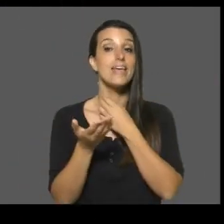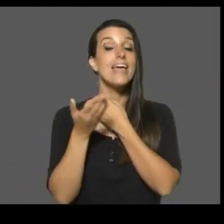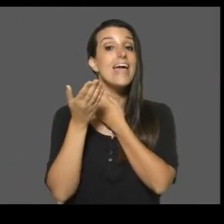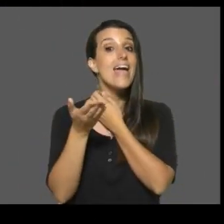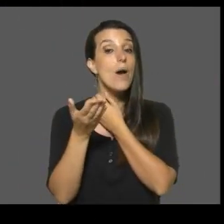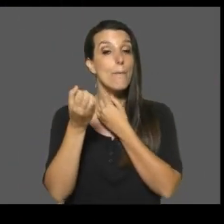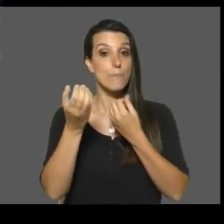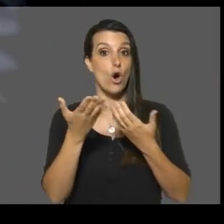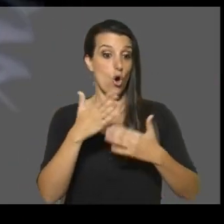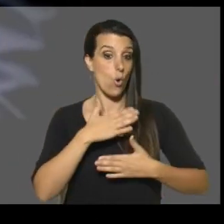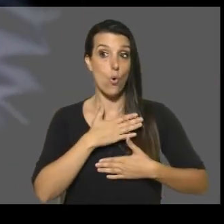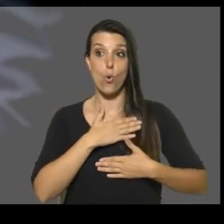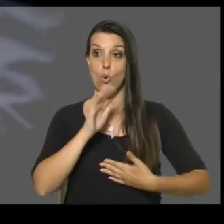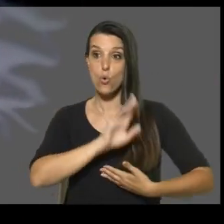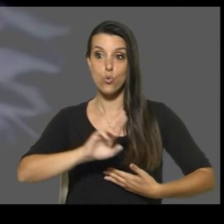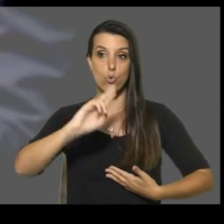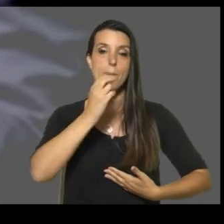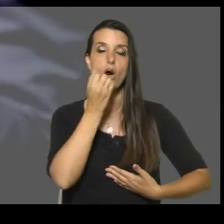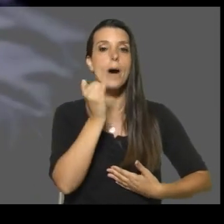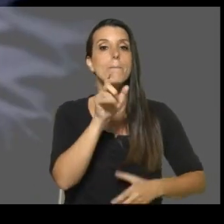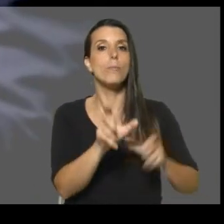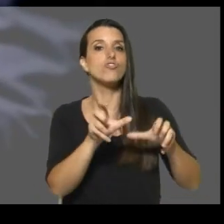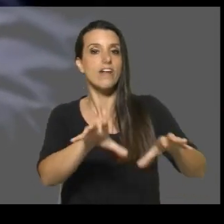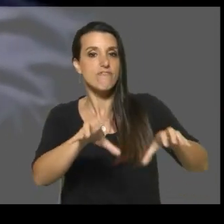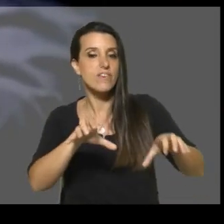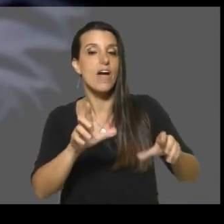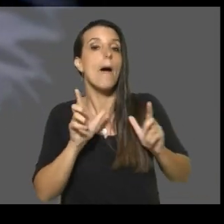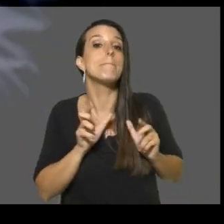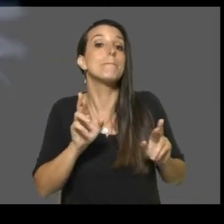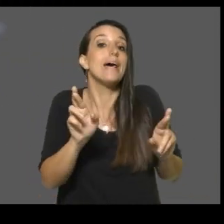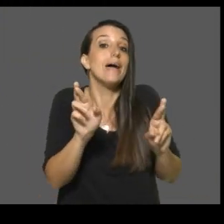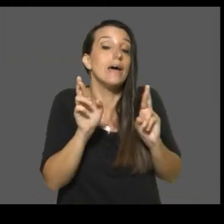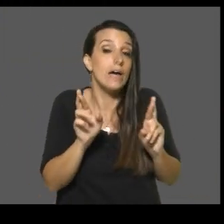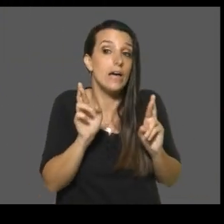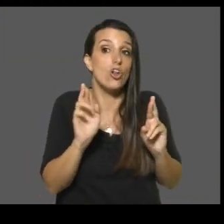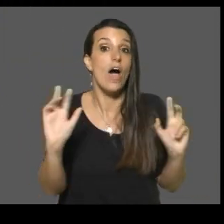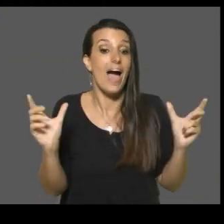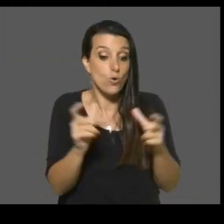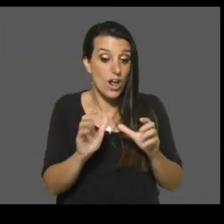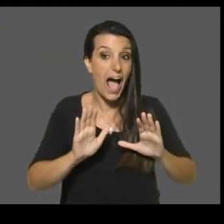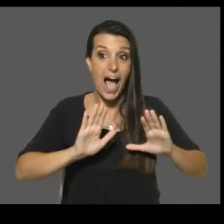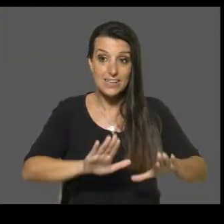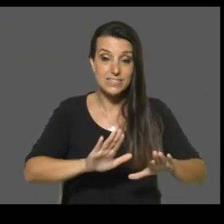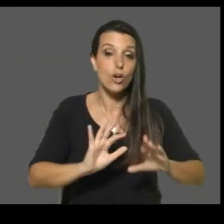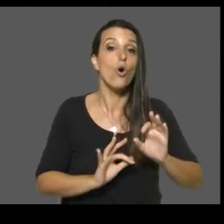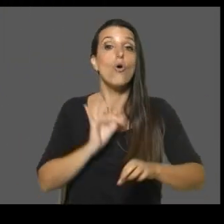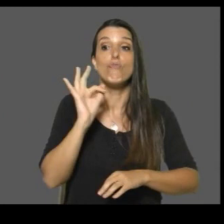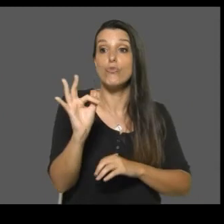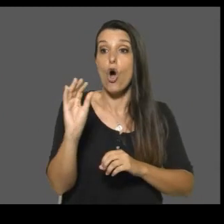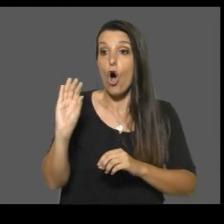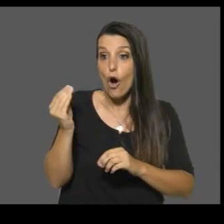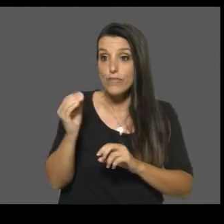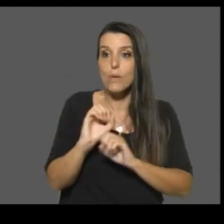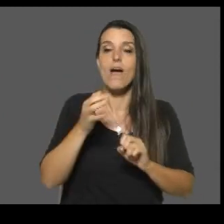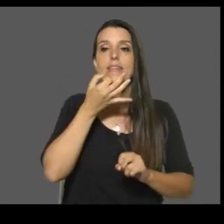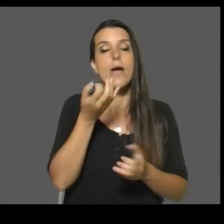Es por nuestro territorio, es por nuestra gente y espero que reuniones de estas las futuras generaciones puedan decir